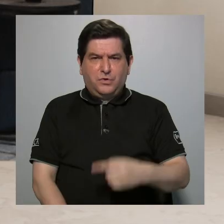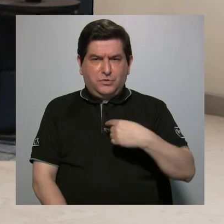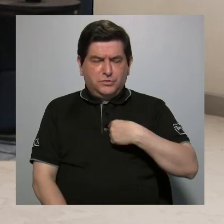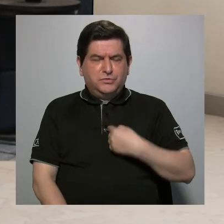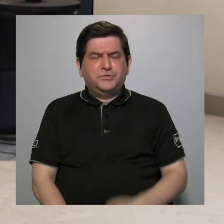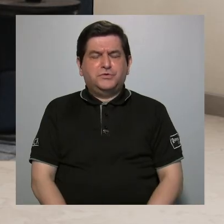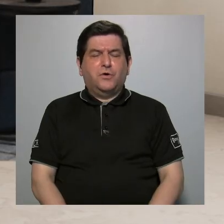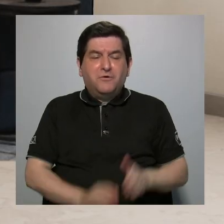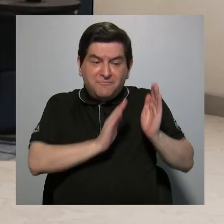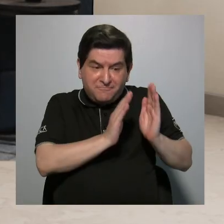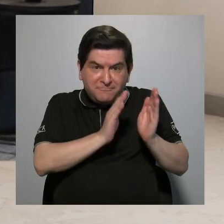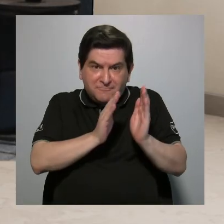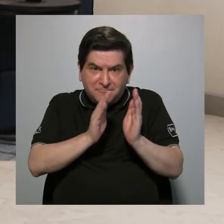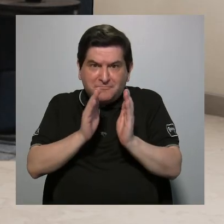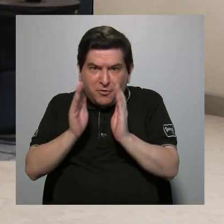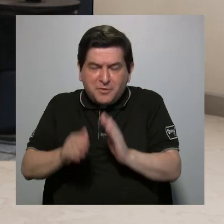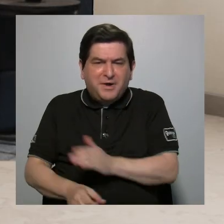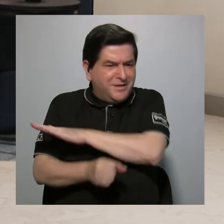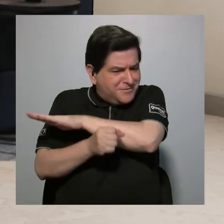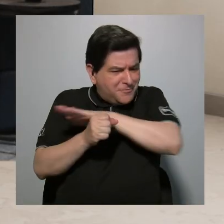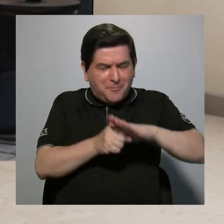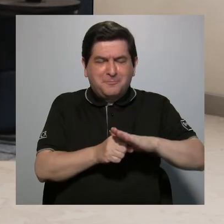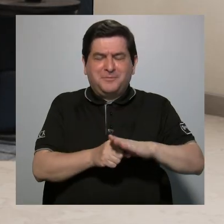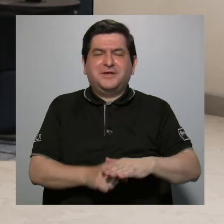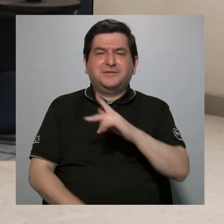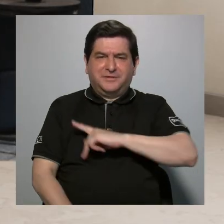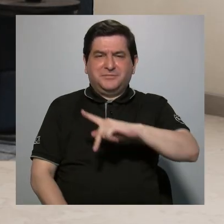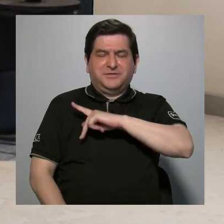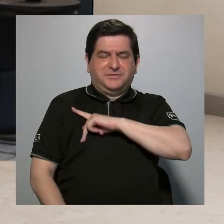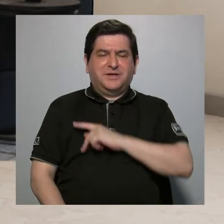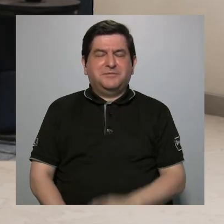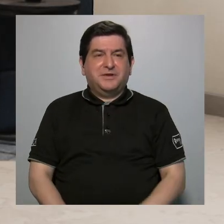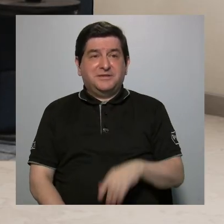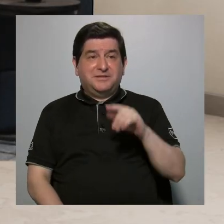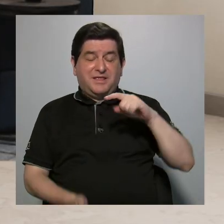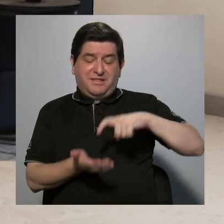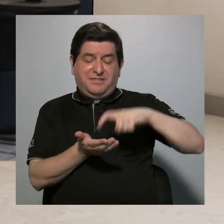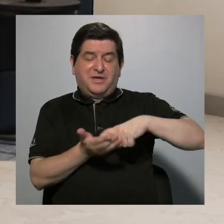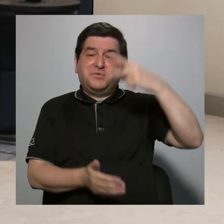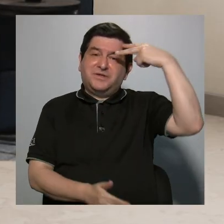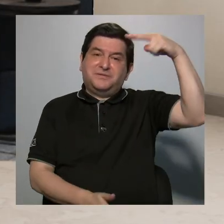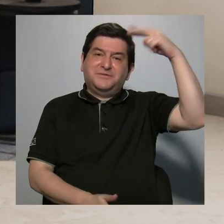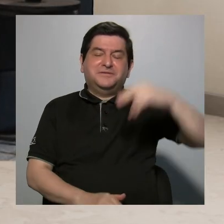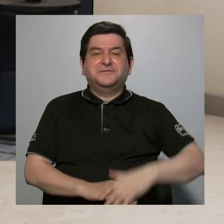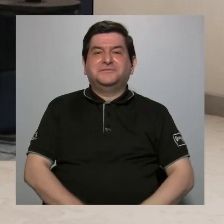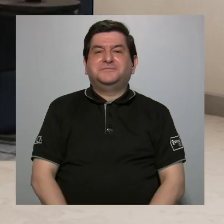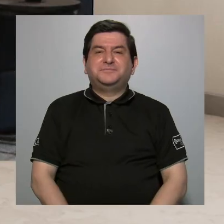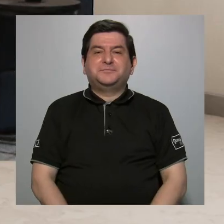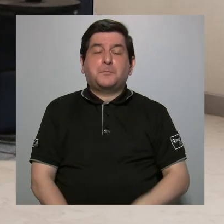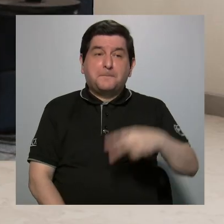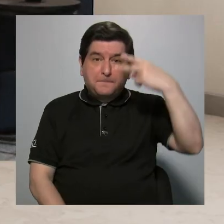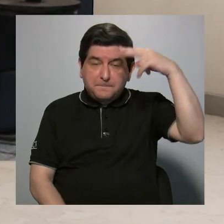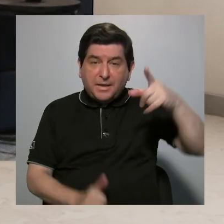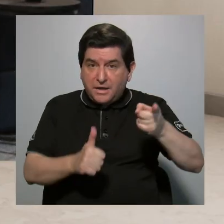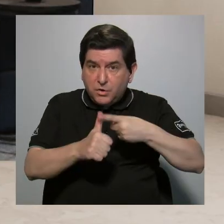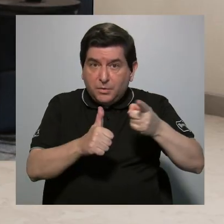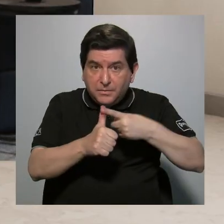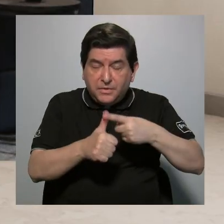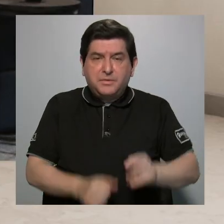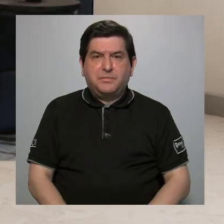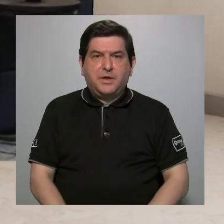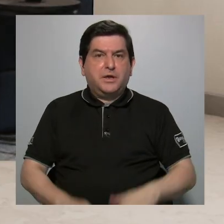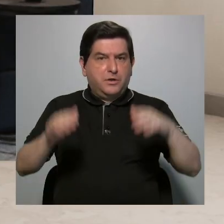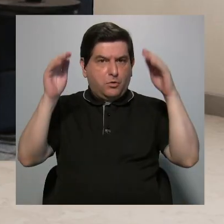debo mucho la formación integral mía a México, porque México en primer lugar